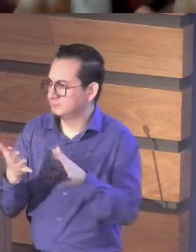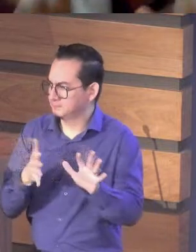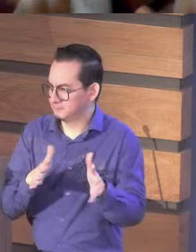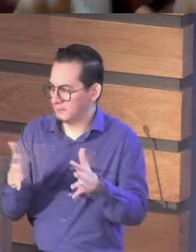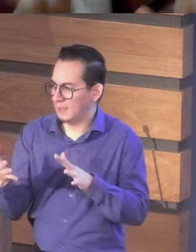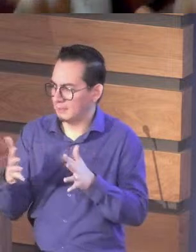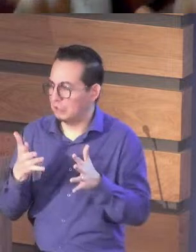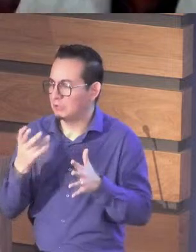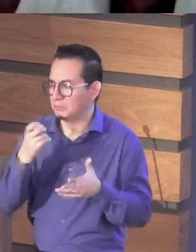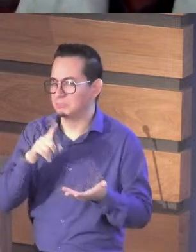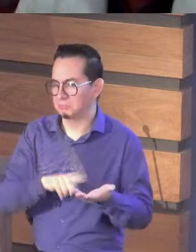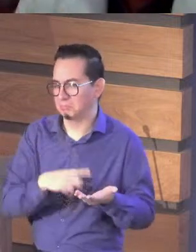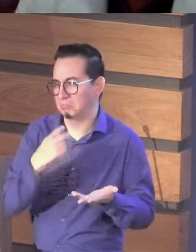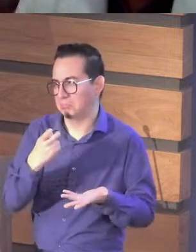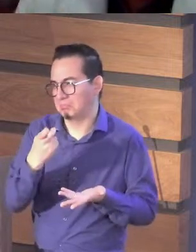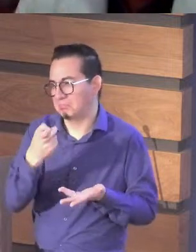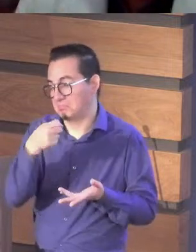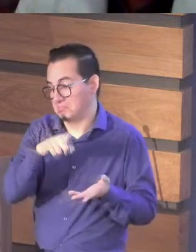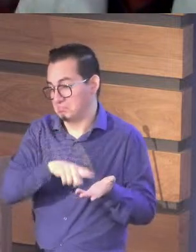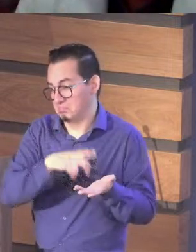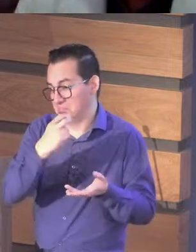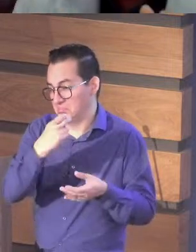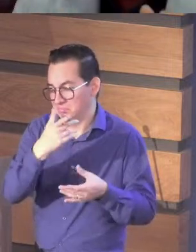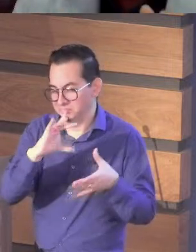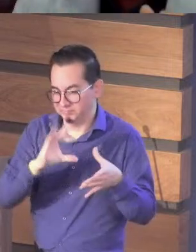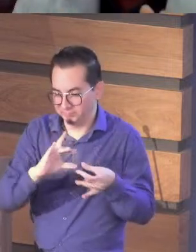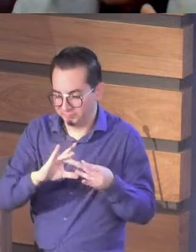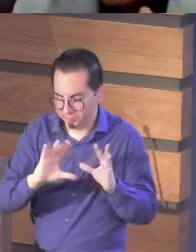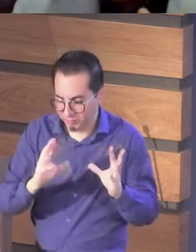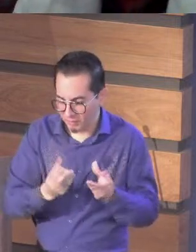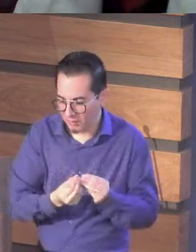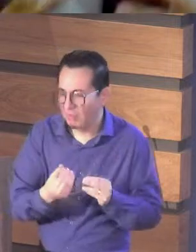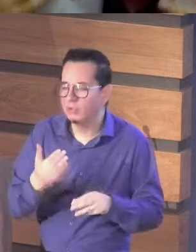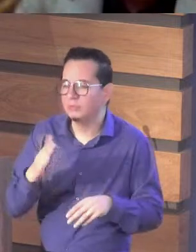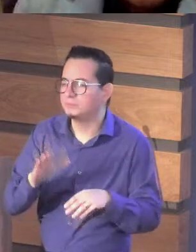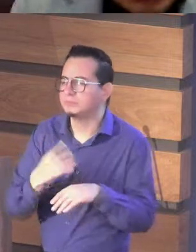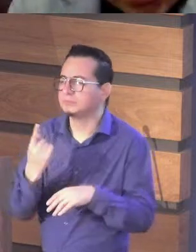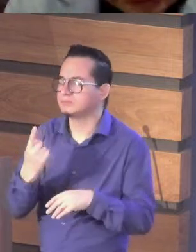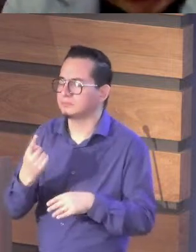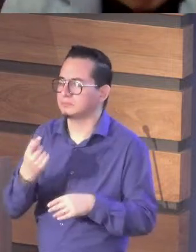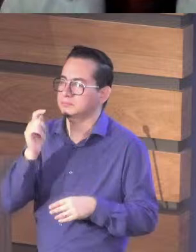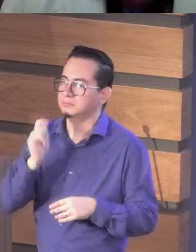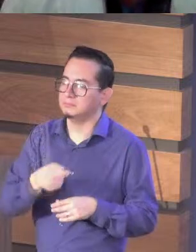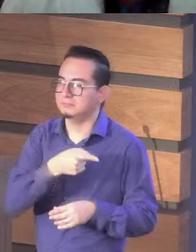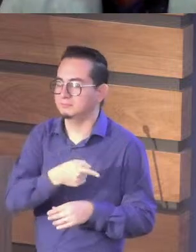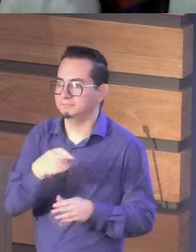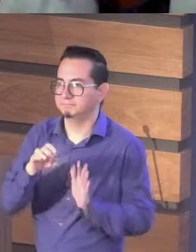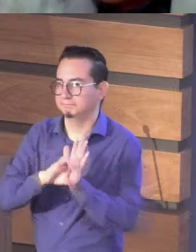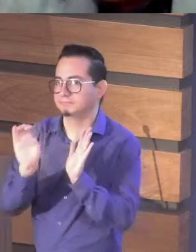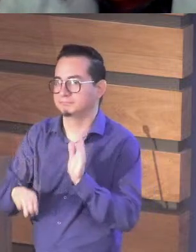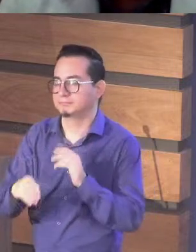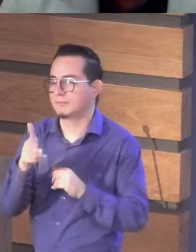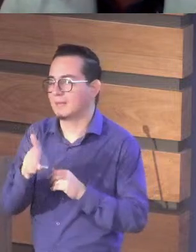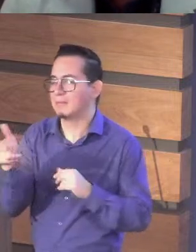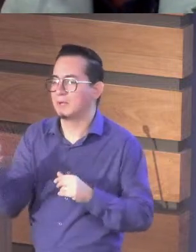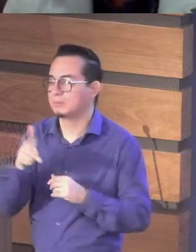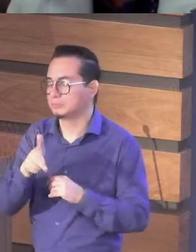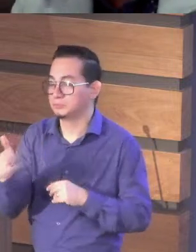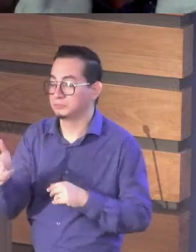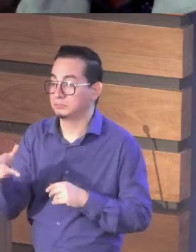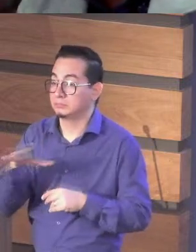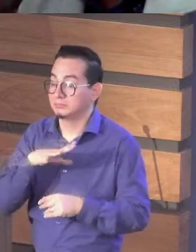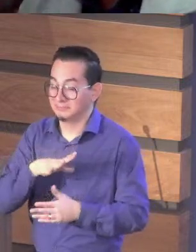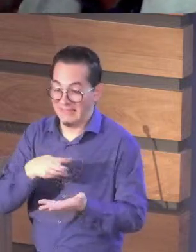previamente, valga la redundancia, de que la hipoacusia por ruido ambiental está afectando a